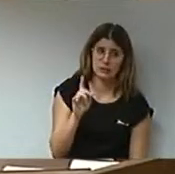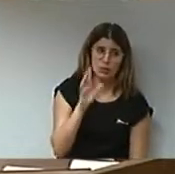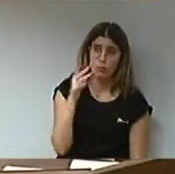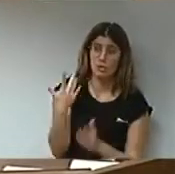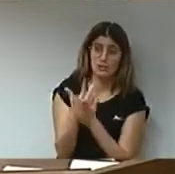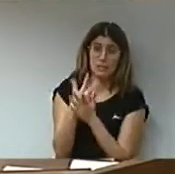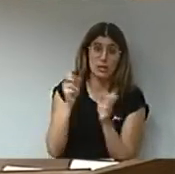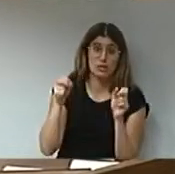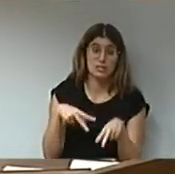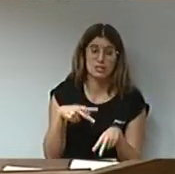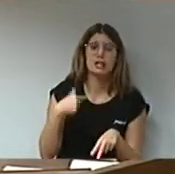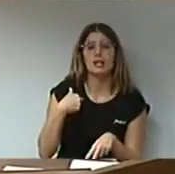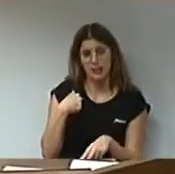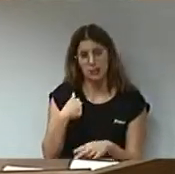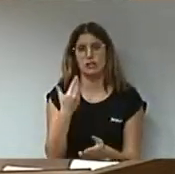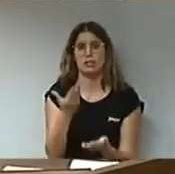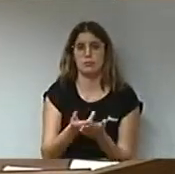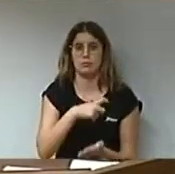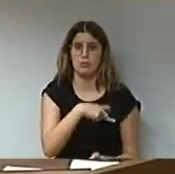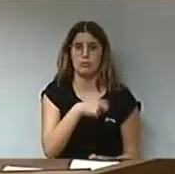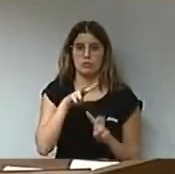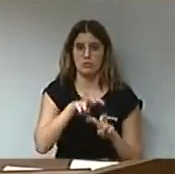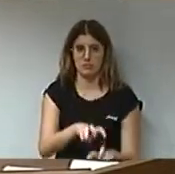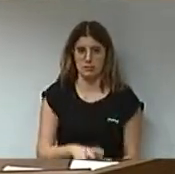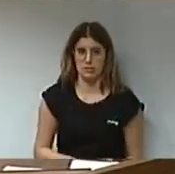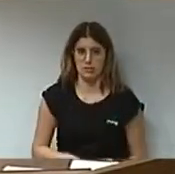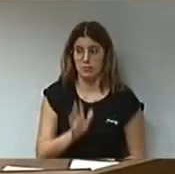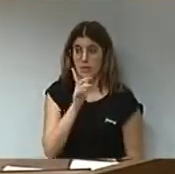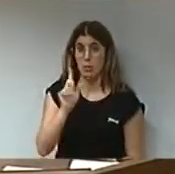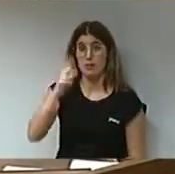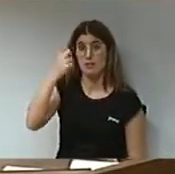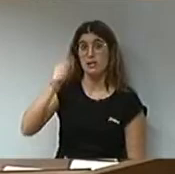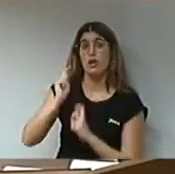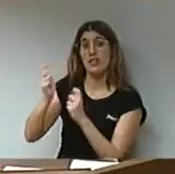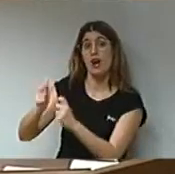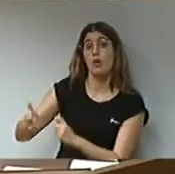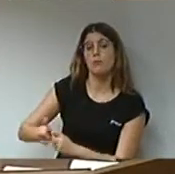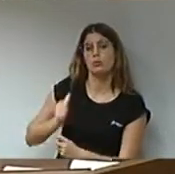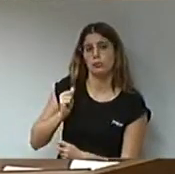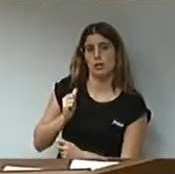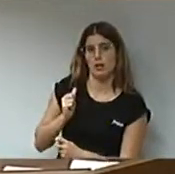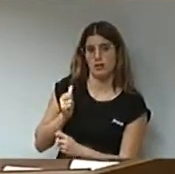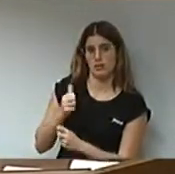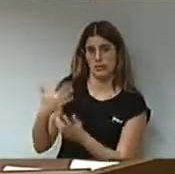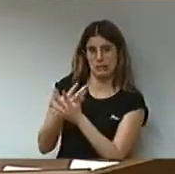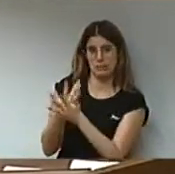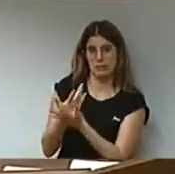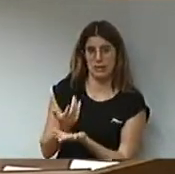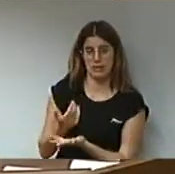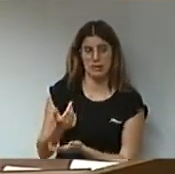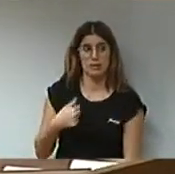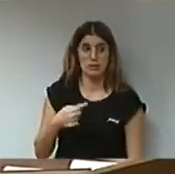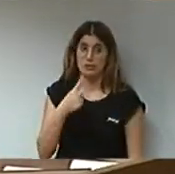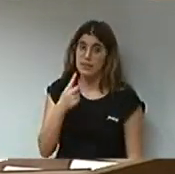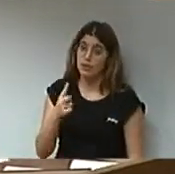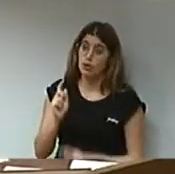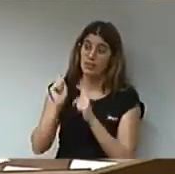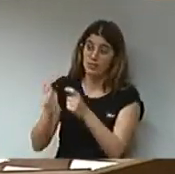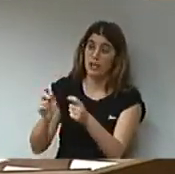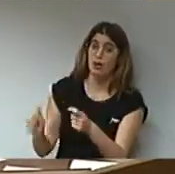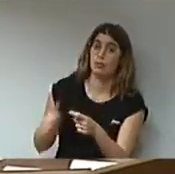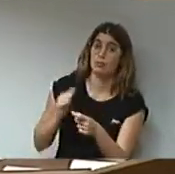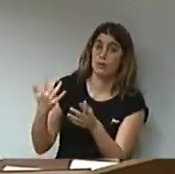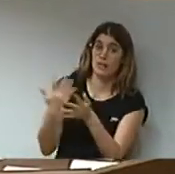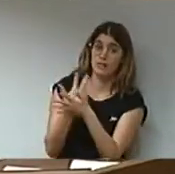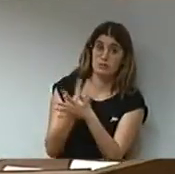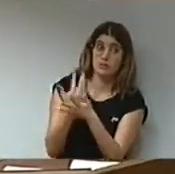ustedes explicaciones, hemos pedido la comisión de investigación. Pero les hemos dado la oportunidad a ustedes de explicarse. Y cuando le digo que le hemos dado la oportunidad a ustedes de explicarse es